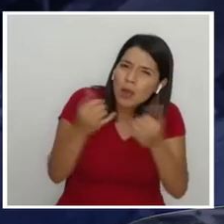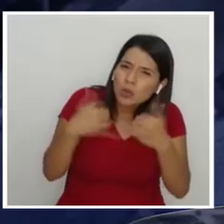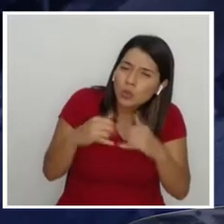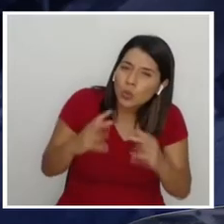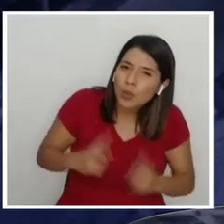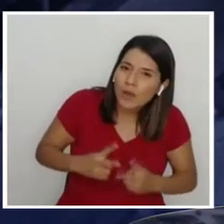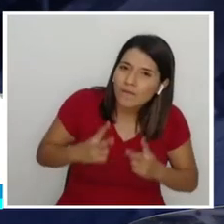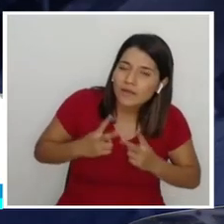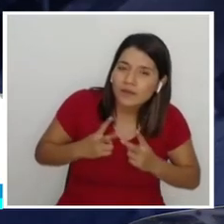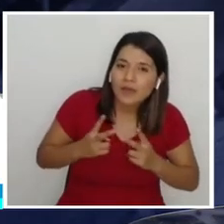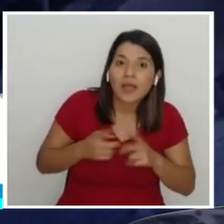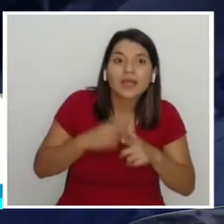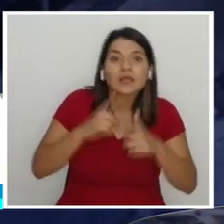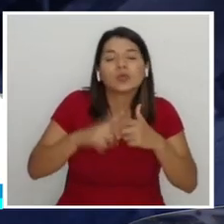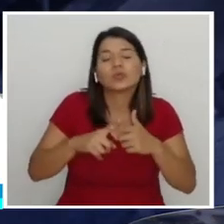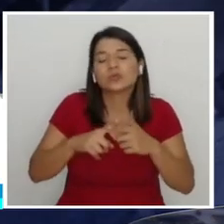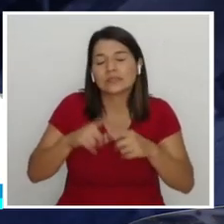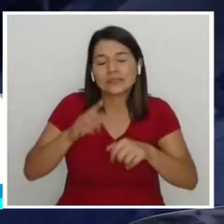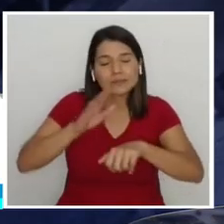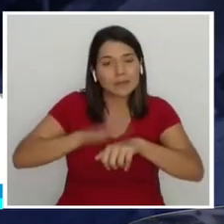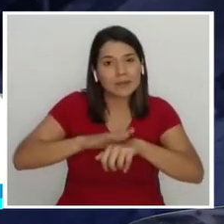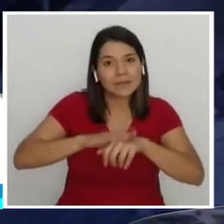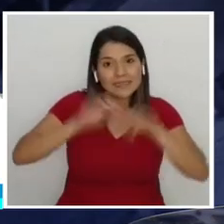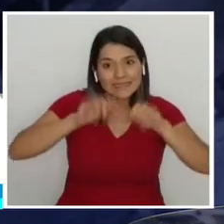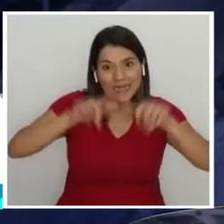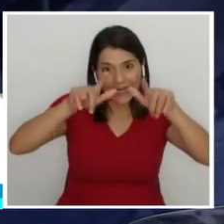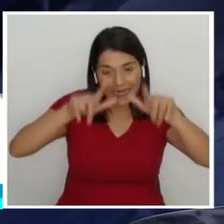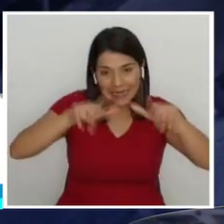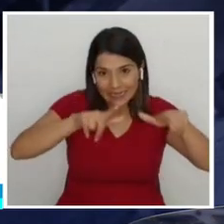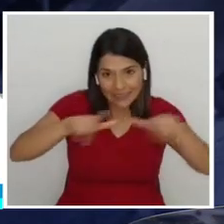el siguiente periodo operacional. Nosotros